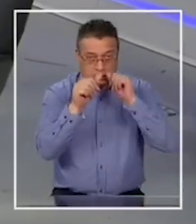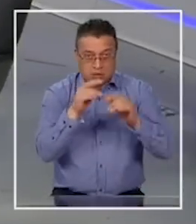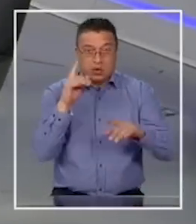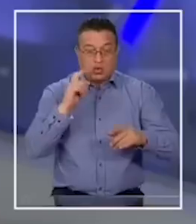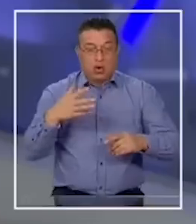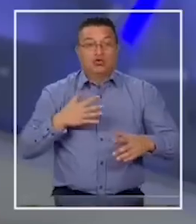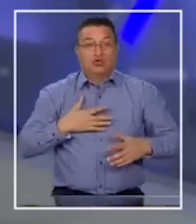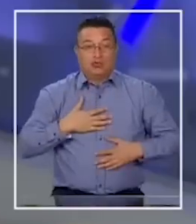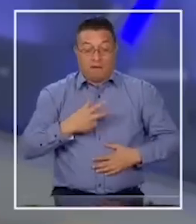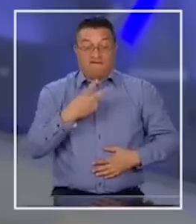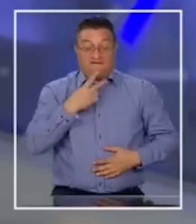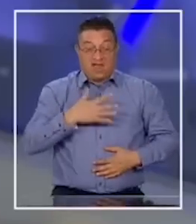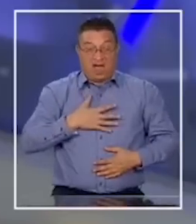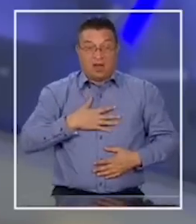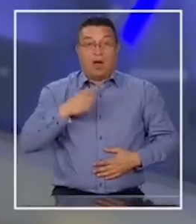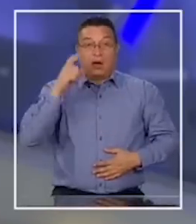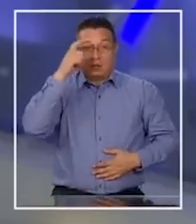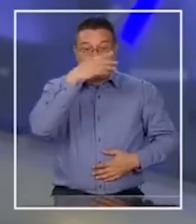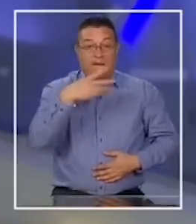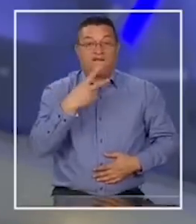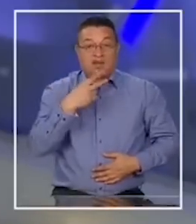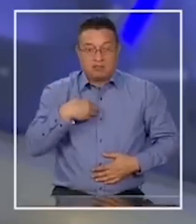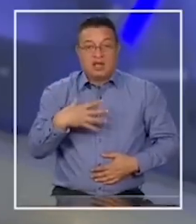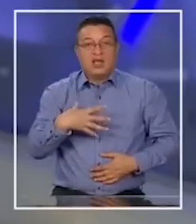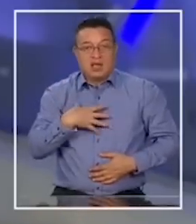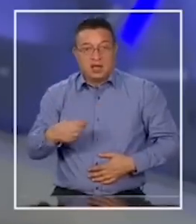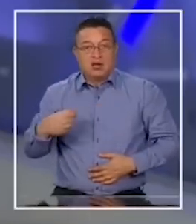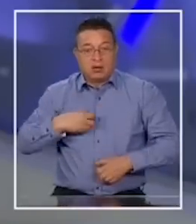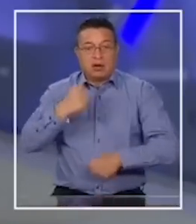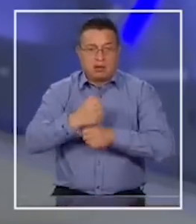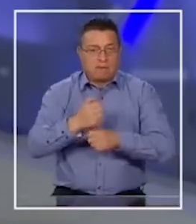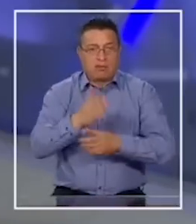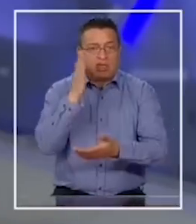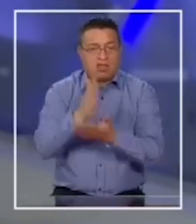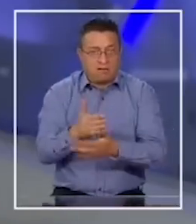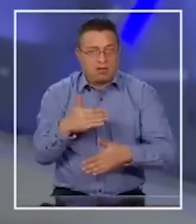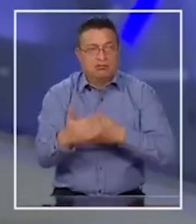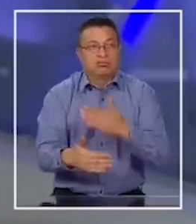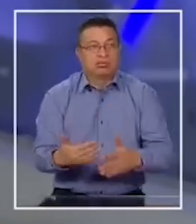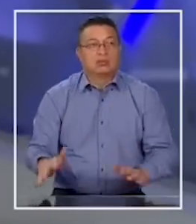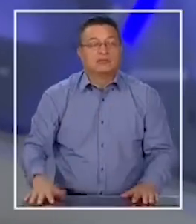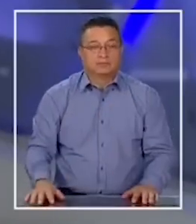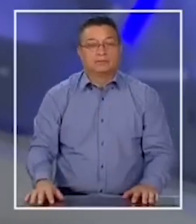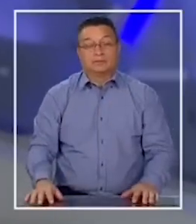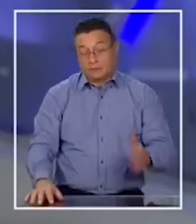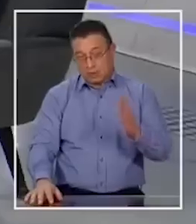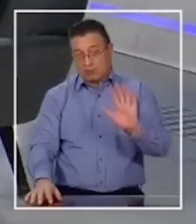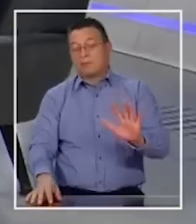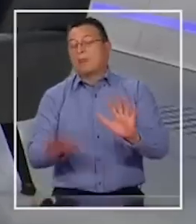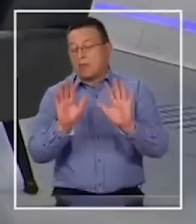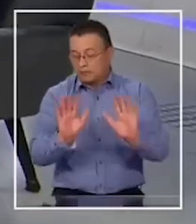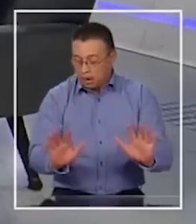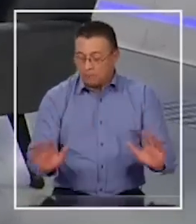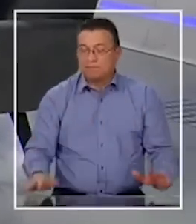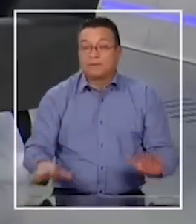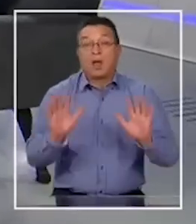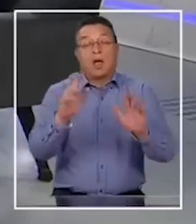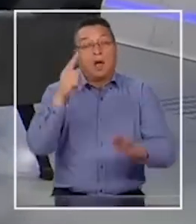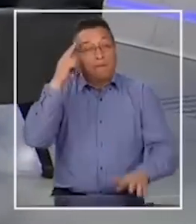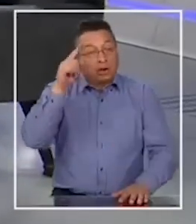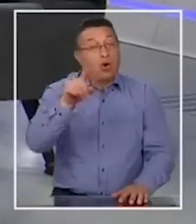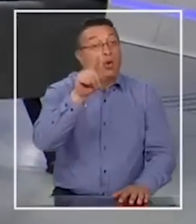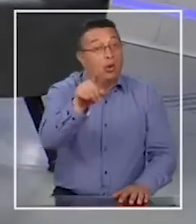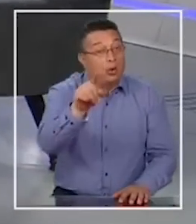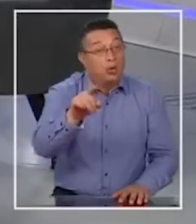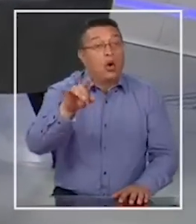jugar con mi vida y la vi a mis hijos por hacer lo que tengo que hacer Claro ya pero usted